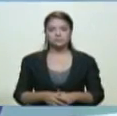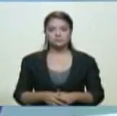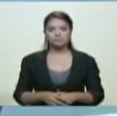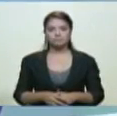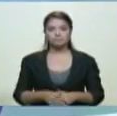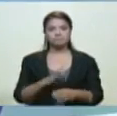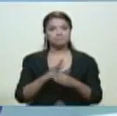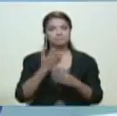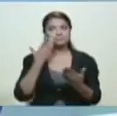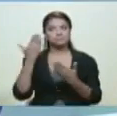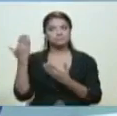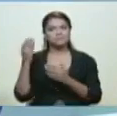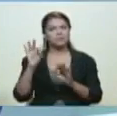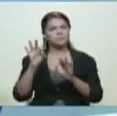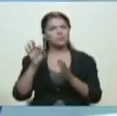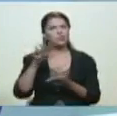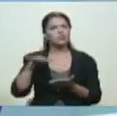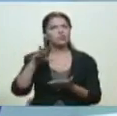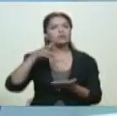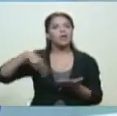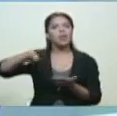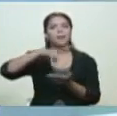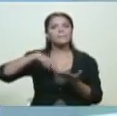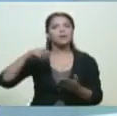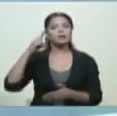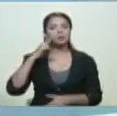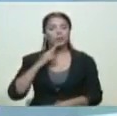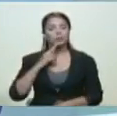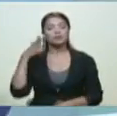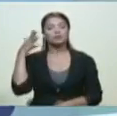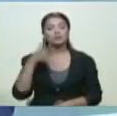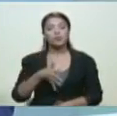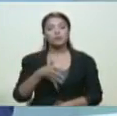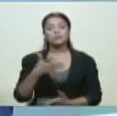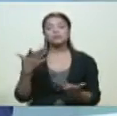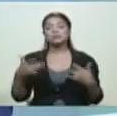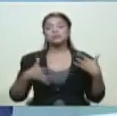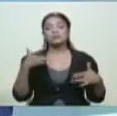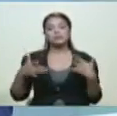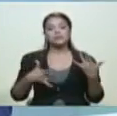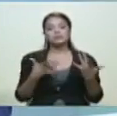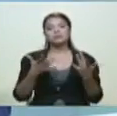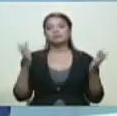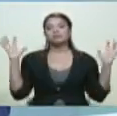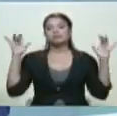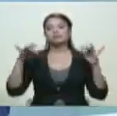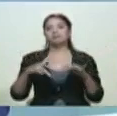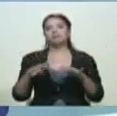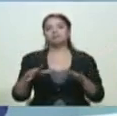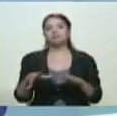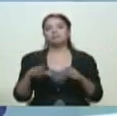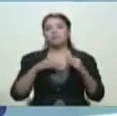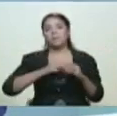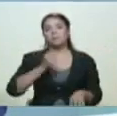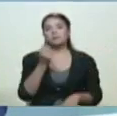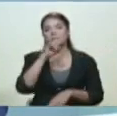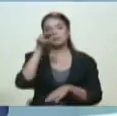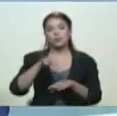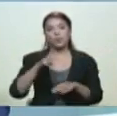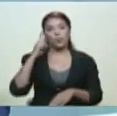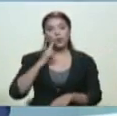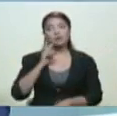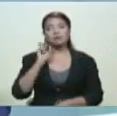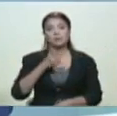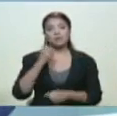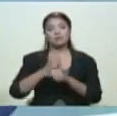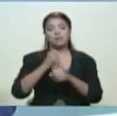Esto es lo que ocurre a esta hora en la Plaza Bolívar en torno a lo que es este acto donde reciben condecoración de la Policía Nacional Bolivariana y funcionan también de la